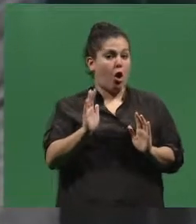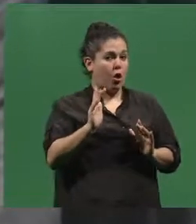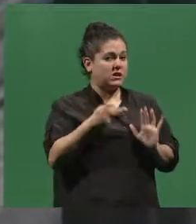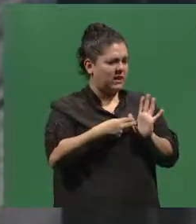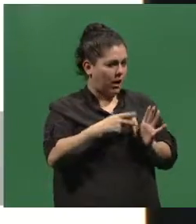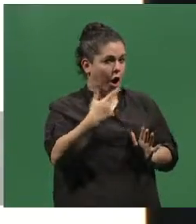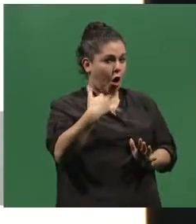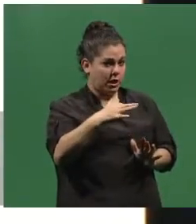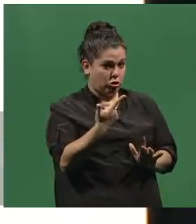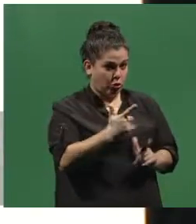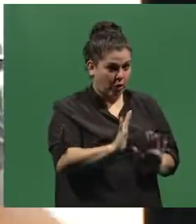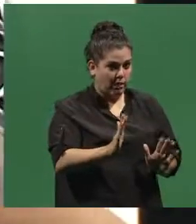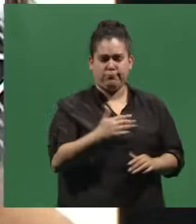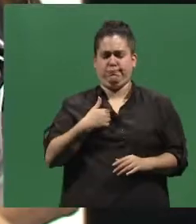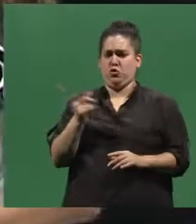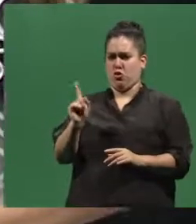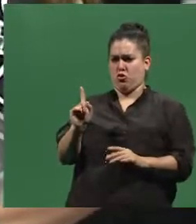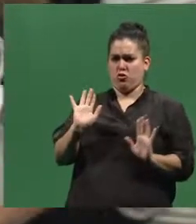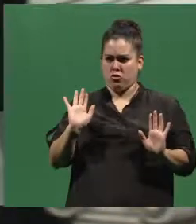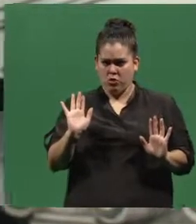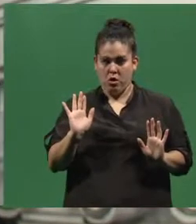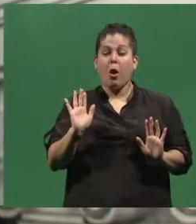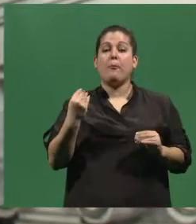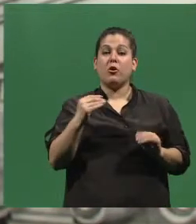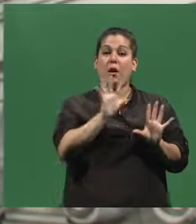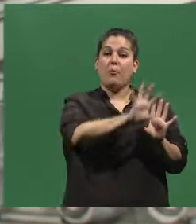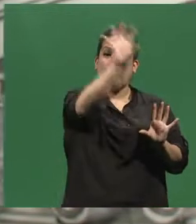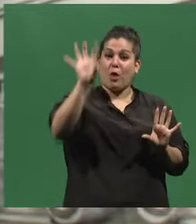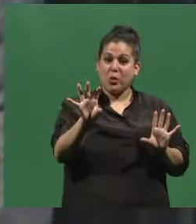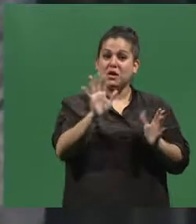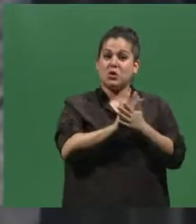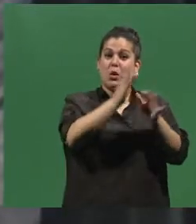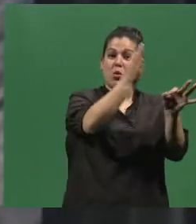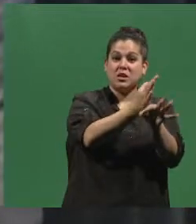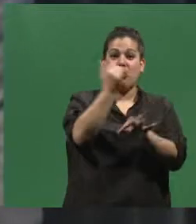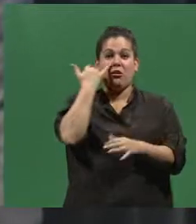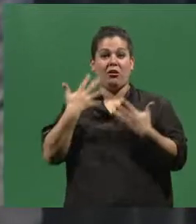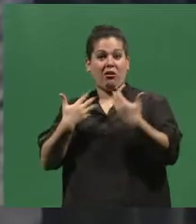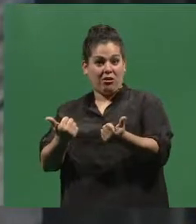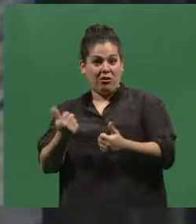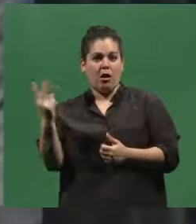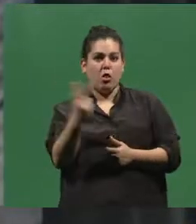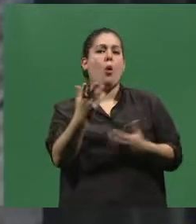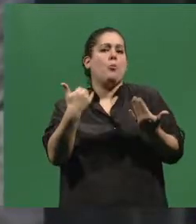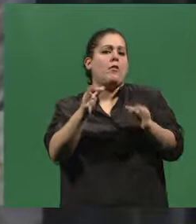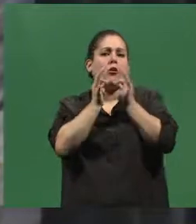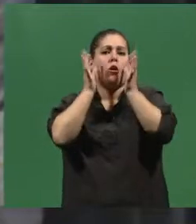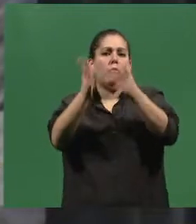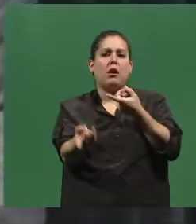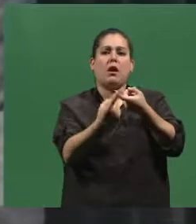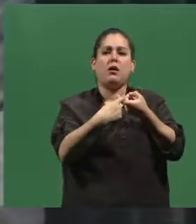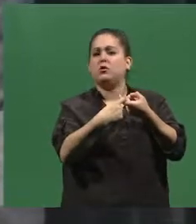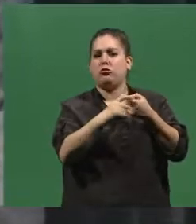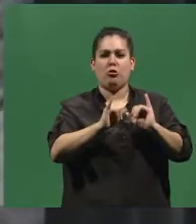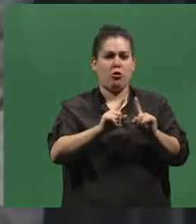la obligación de adherirse, no, o sea... No, las provincias en materia de educación y de salud son libres de adherir o no, porque es una competencia